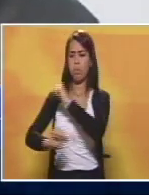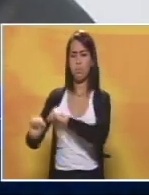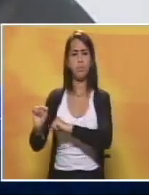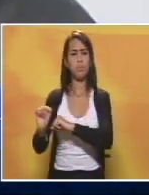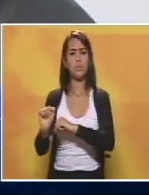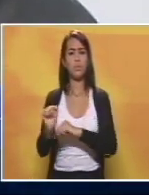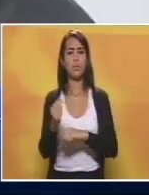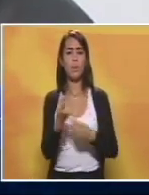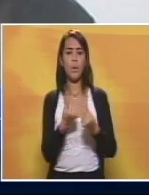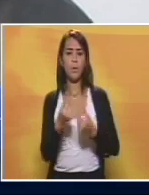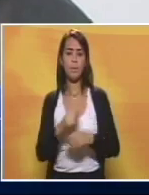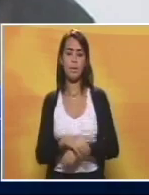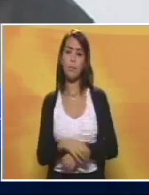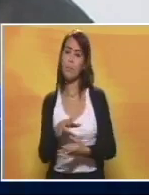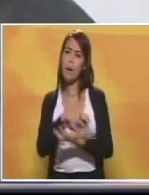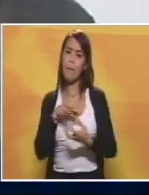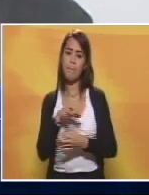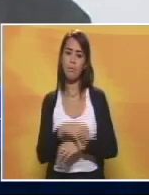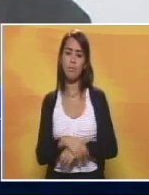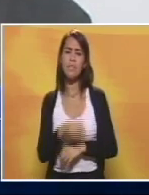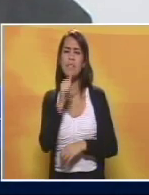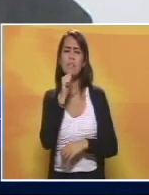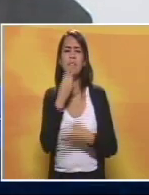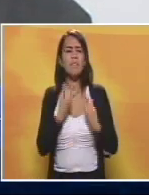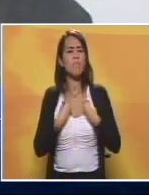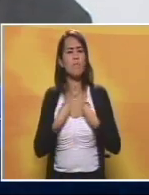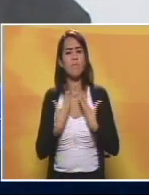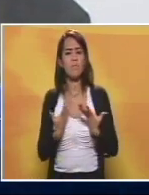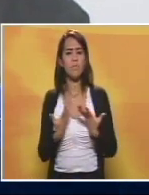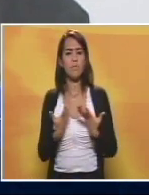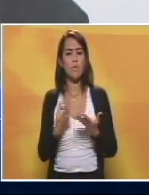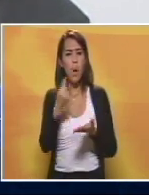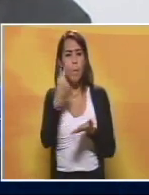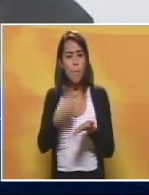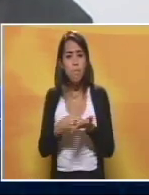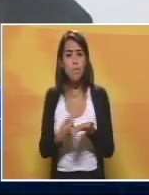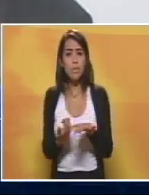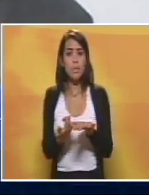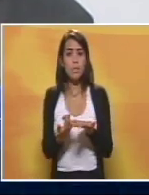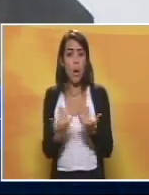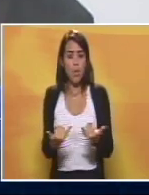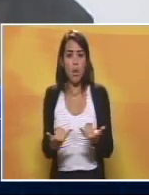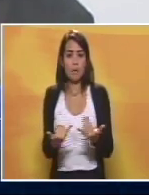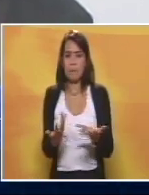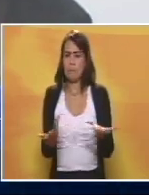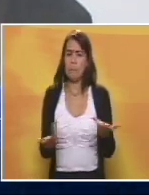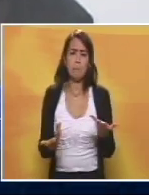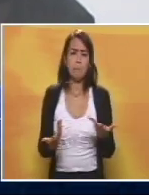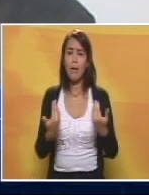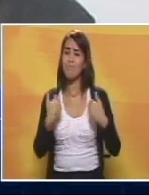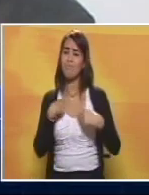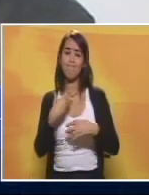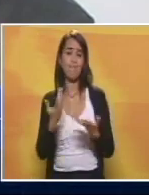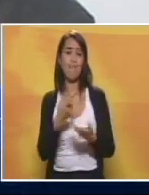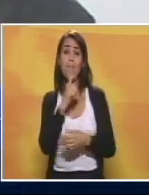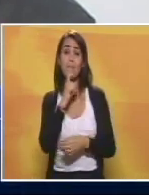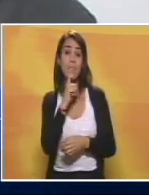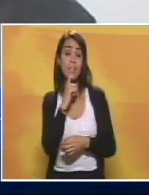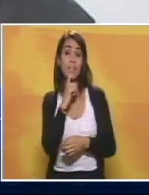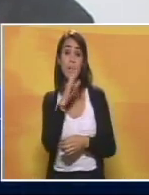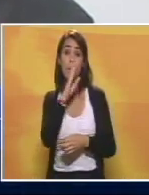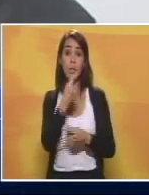quien puede vivir con el salario actual viven pariendo o no y los salva el bonito mensual